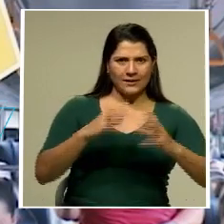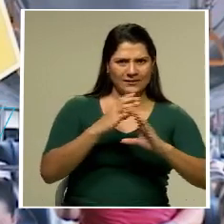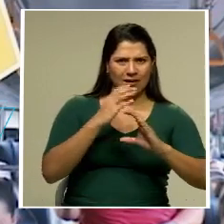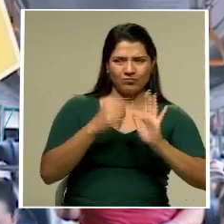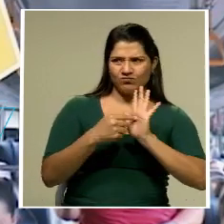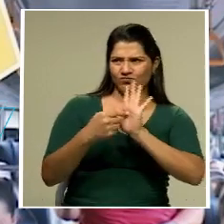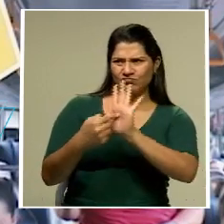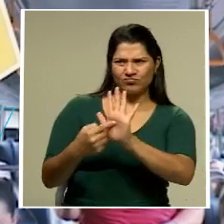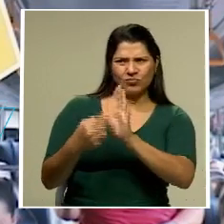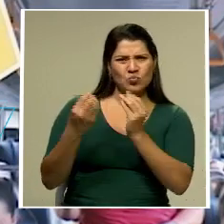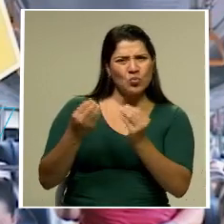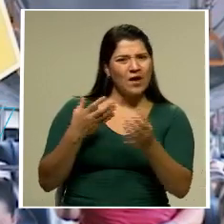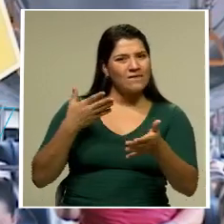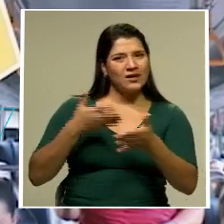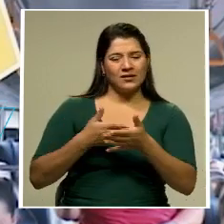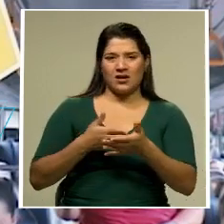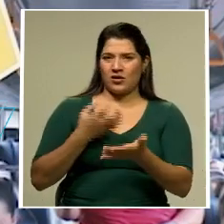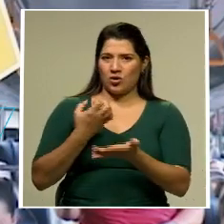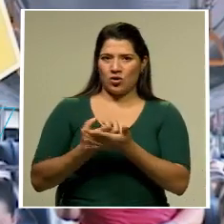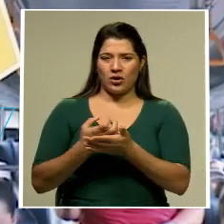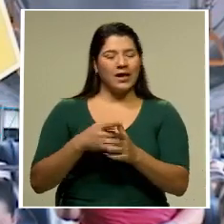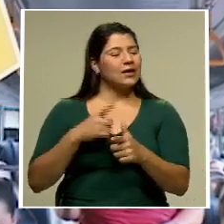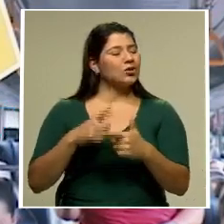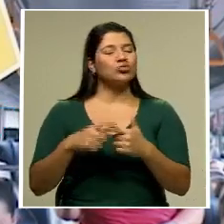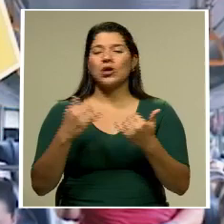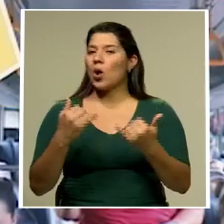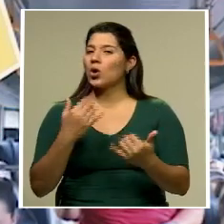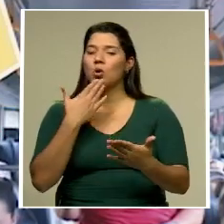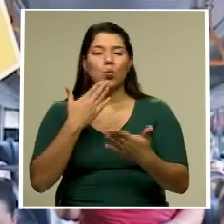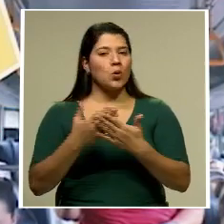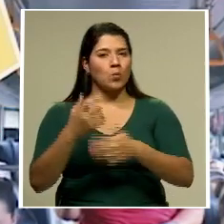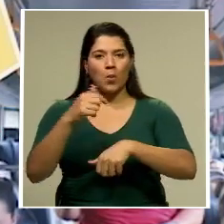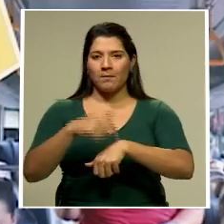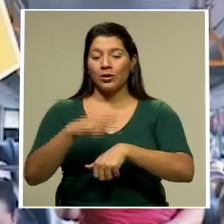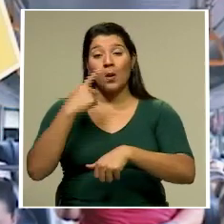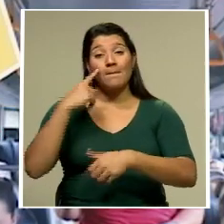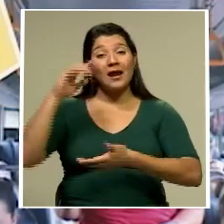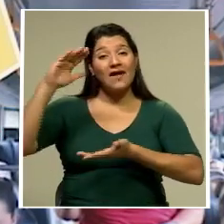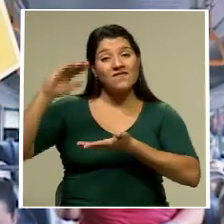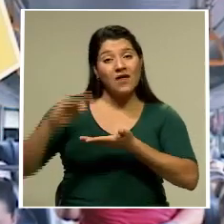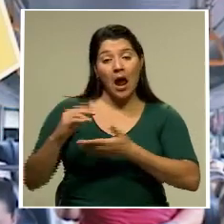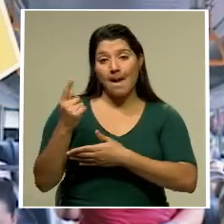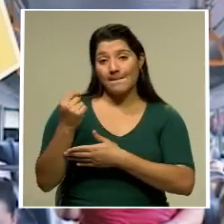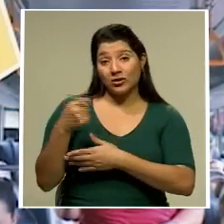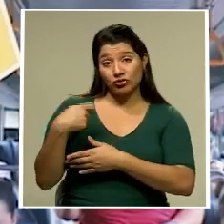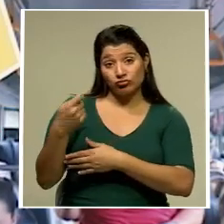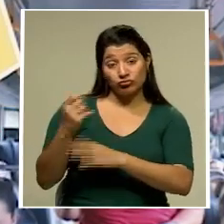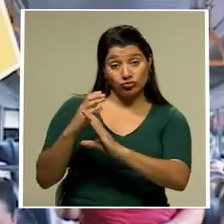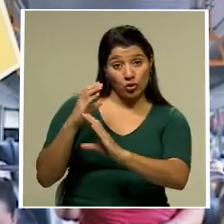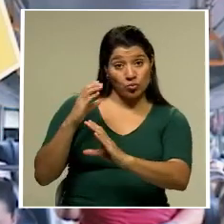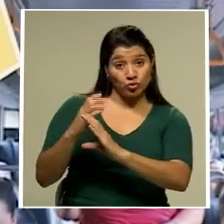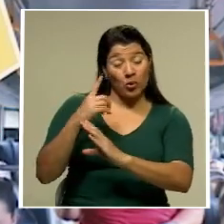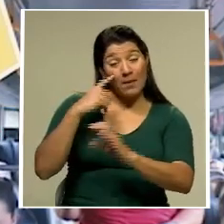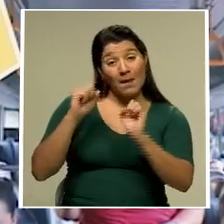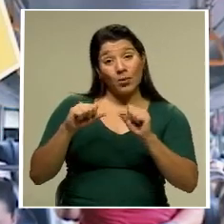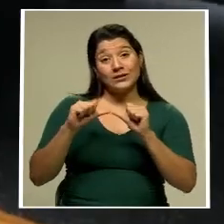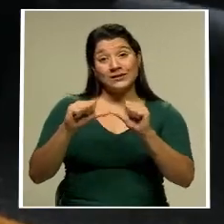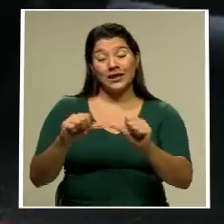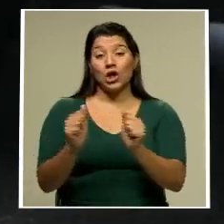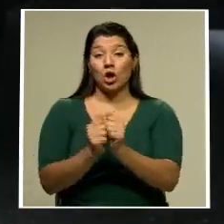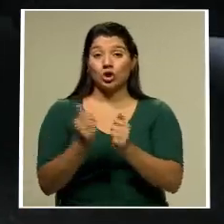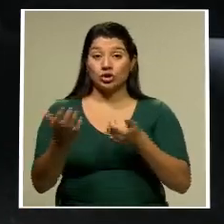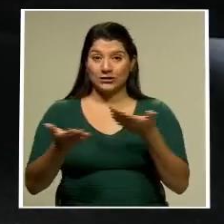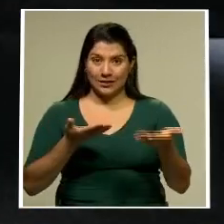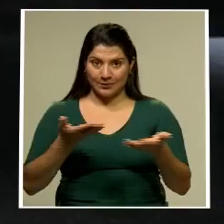muy golpeado y no es prudente realizar esta rebaja para mantener la continuidad del servicio, que es lo que nos preocupa a nosotros.